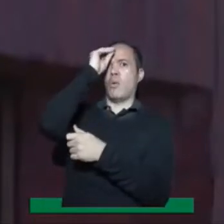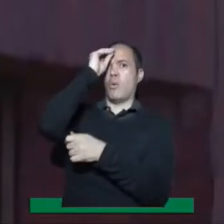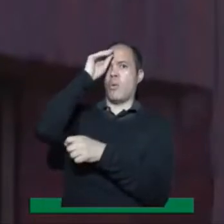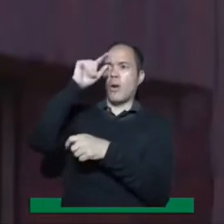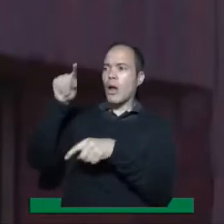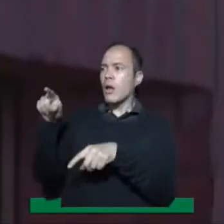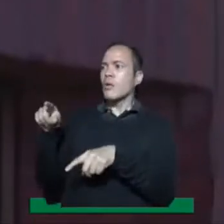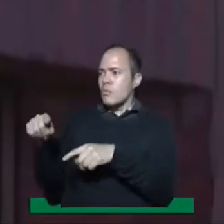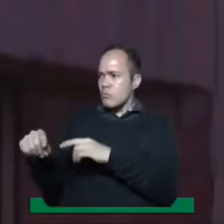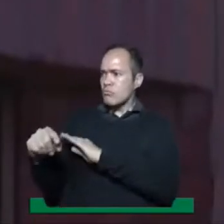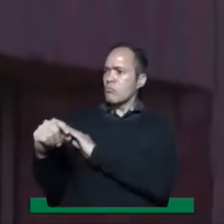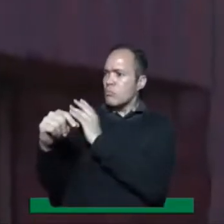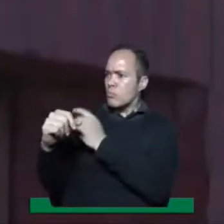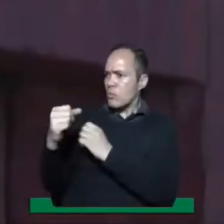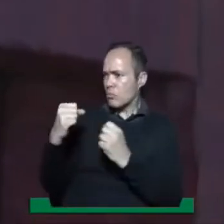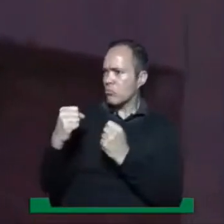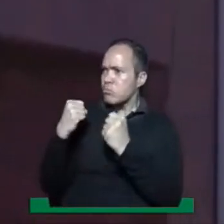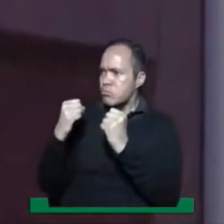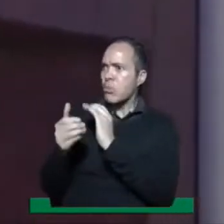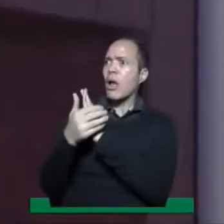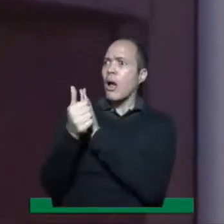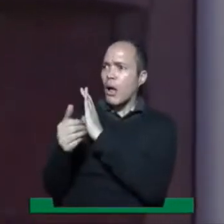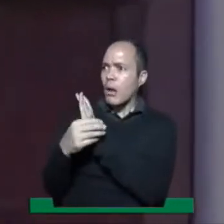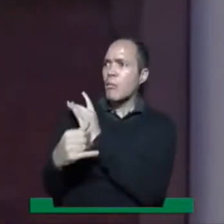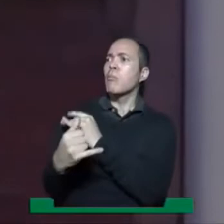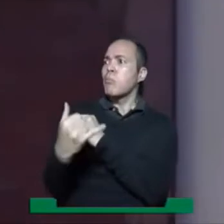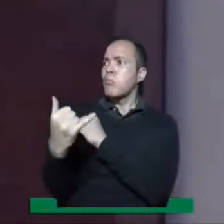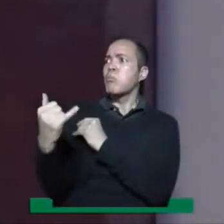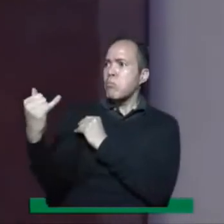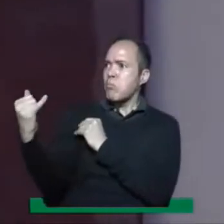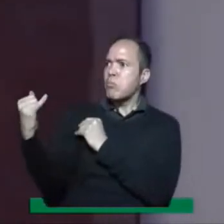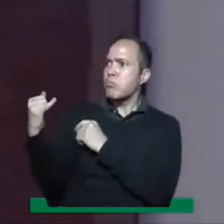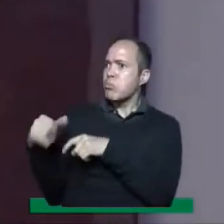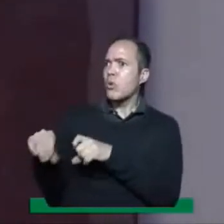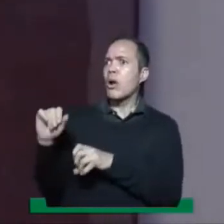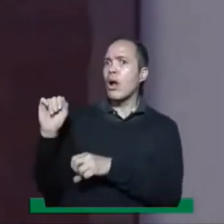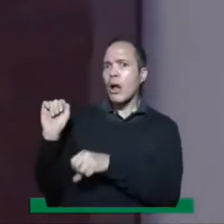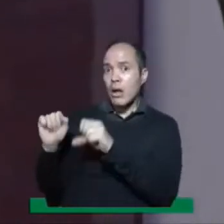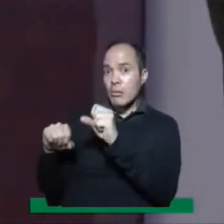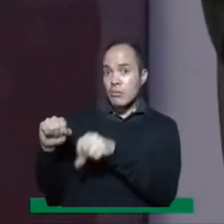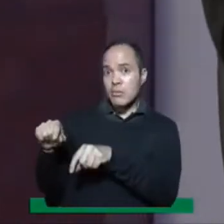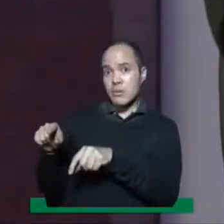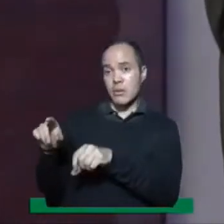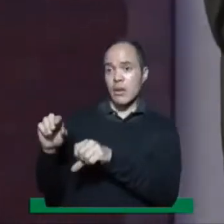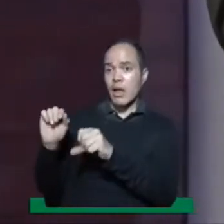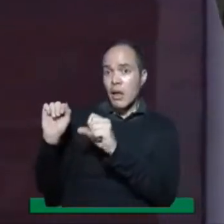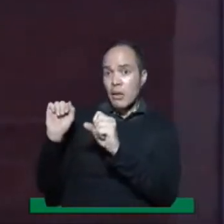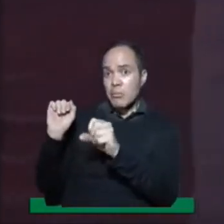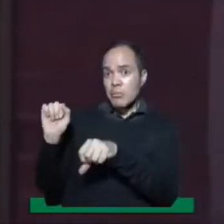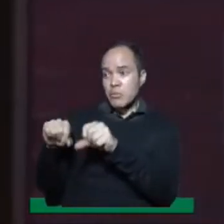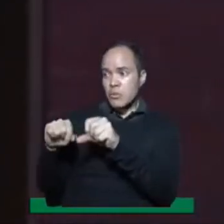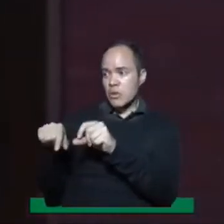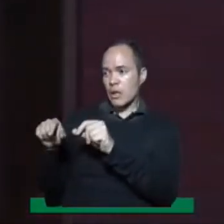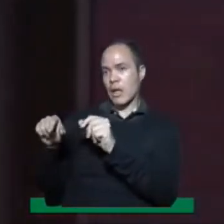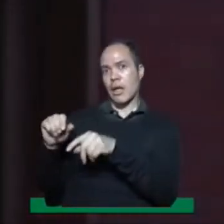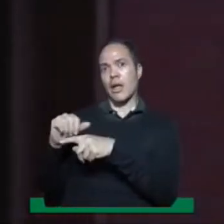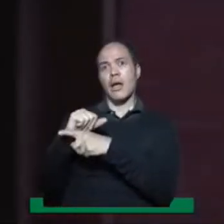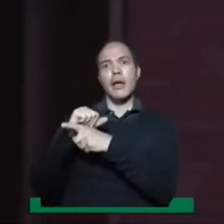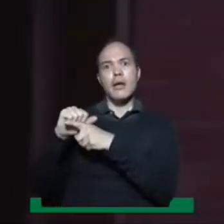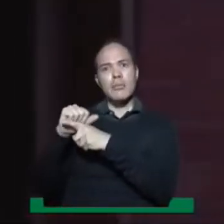potencial ellos vieron de que podía ser una forma en la que podíamos seguir practicando el idioma